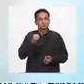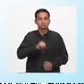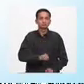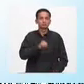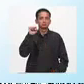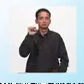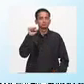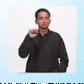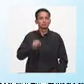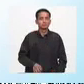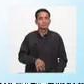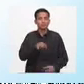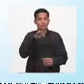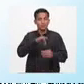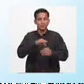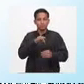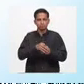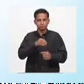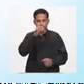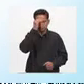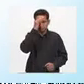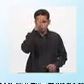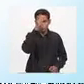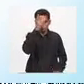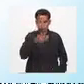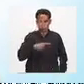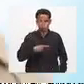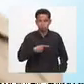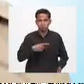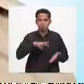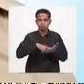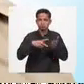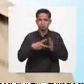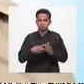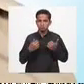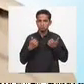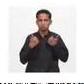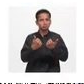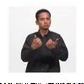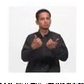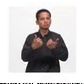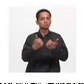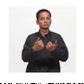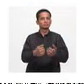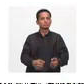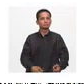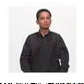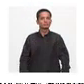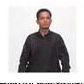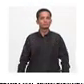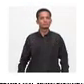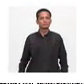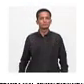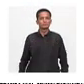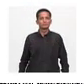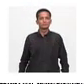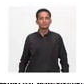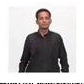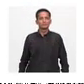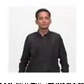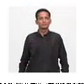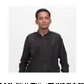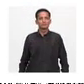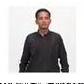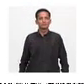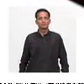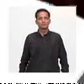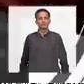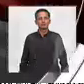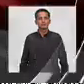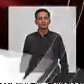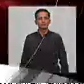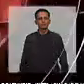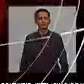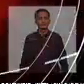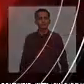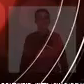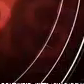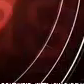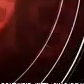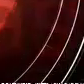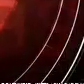laana un voto inteligente es un voto bien pensado consejo nacional electoral construyendo